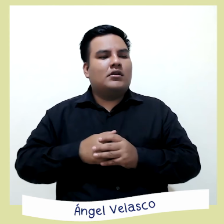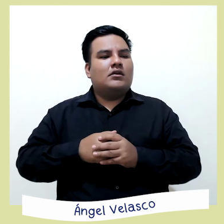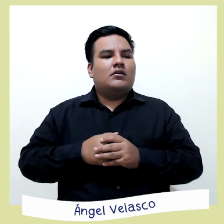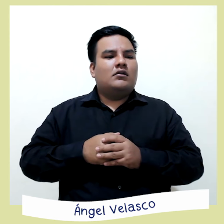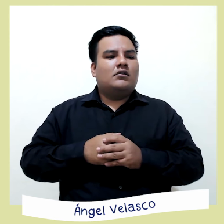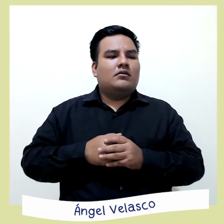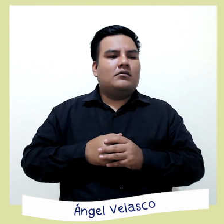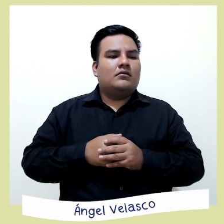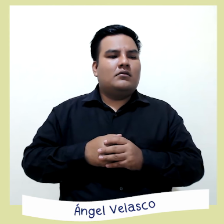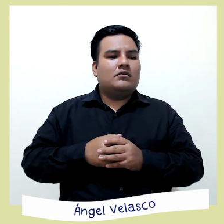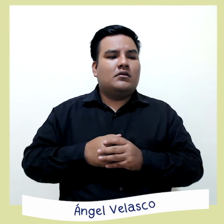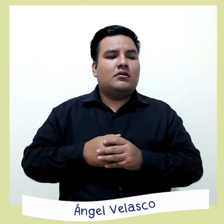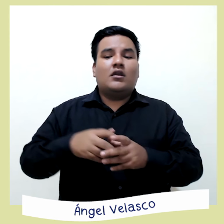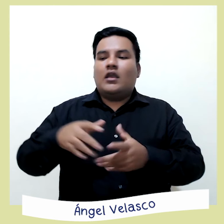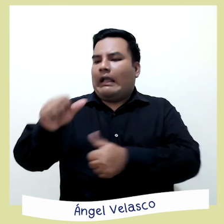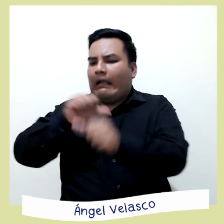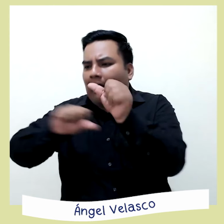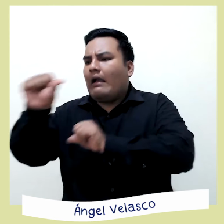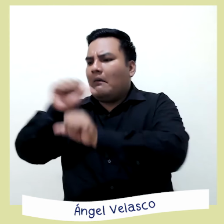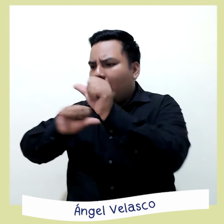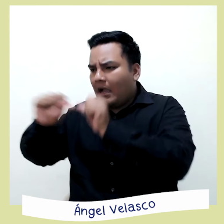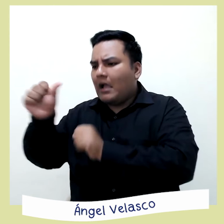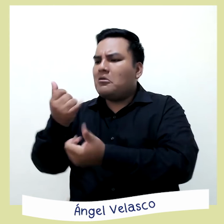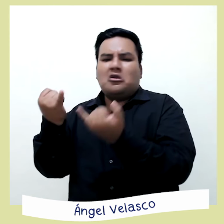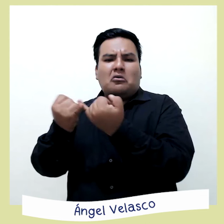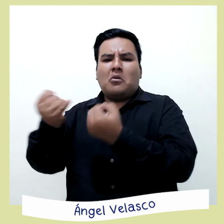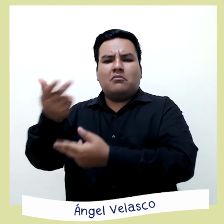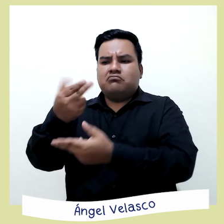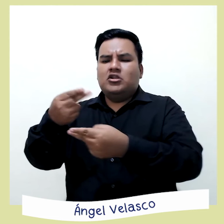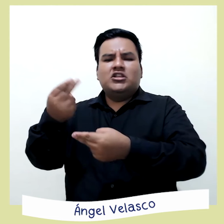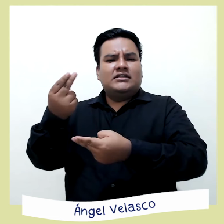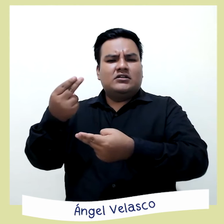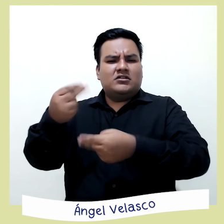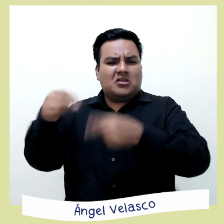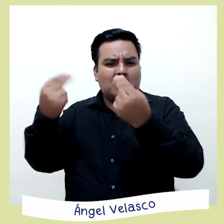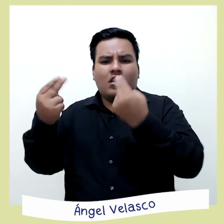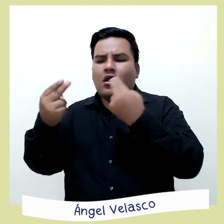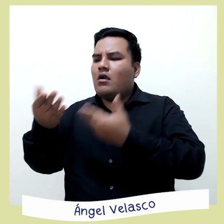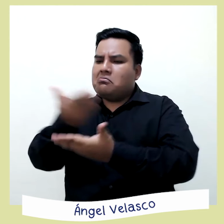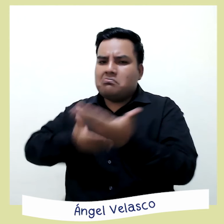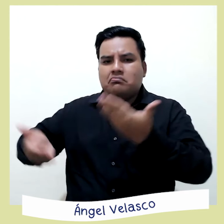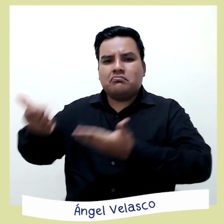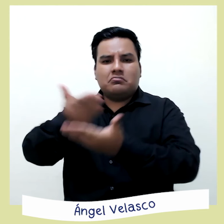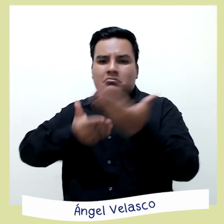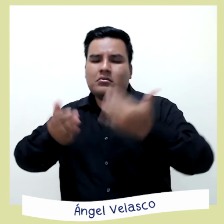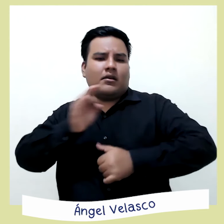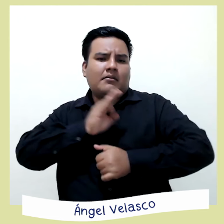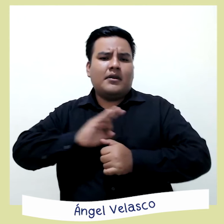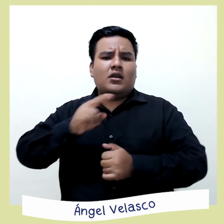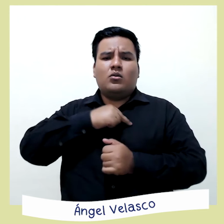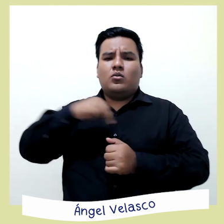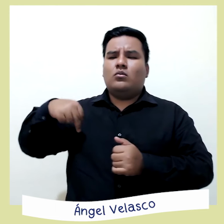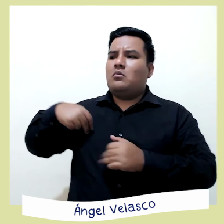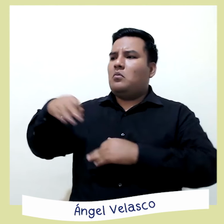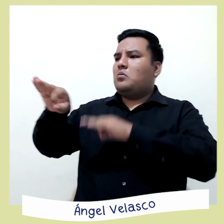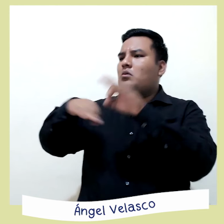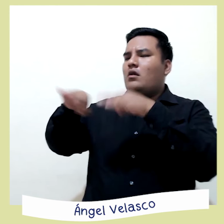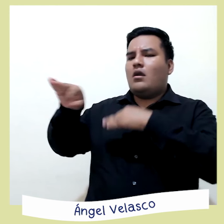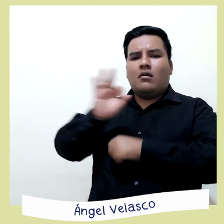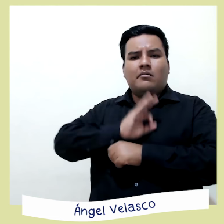que seamos conocidas por la gente, y que sea venta, trueque, cambalache, para que vean